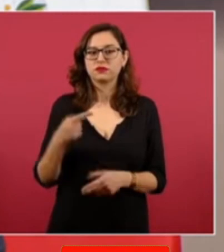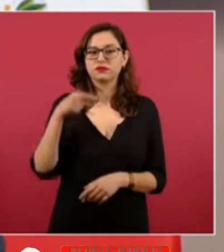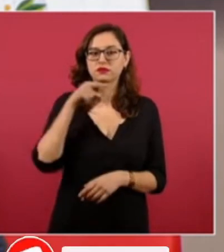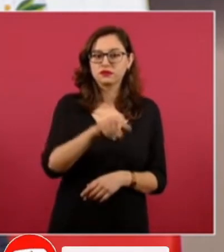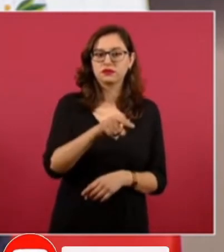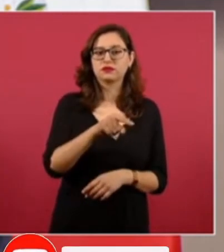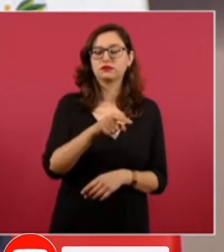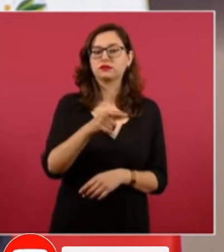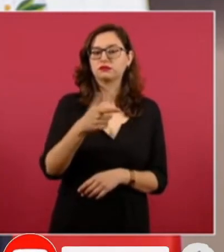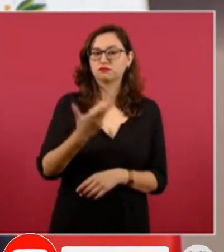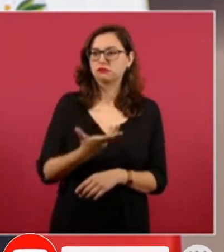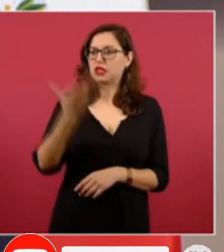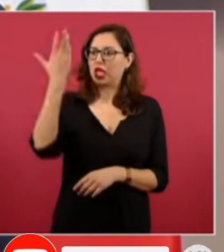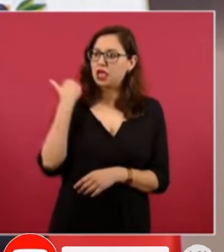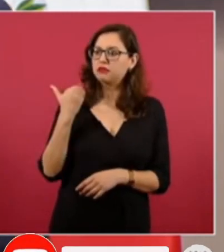que existían